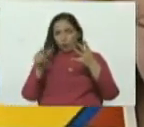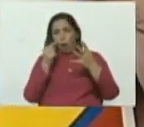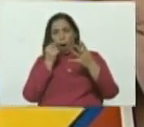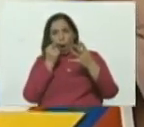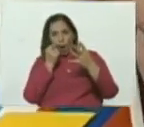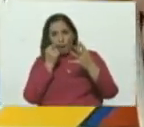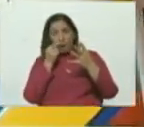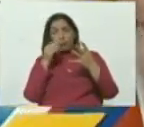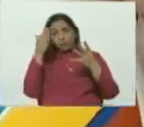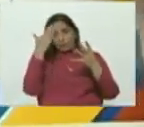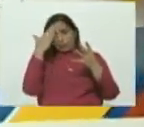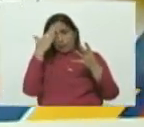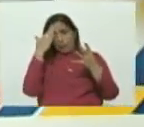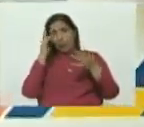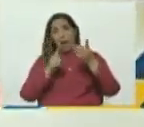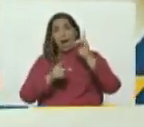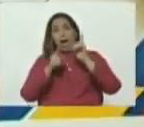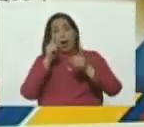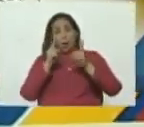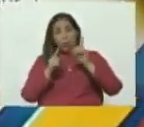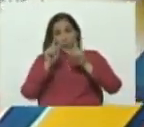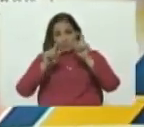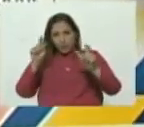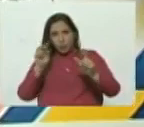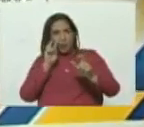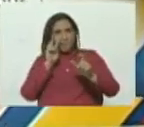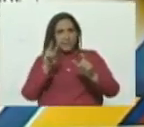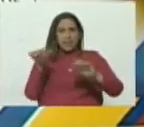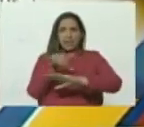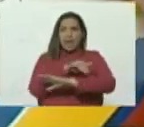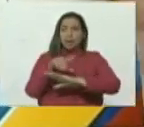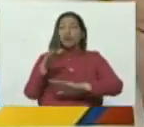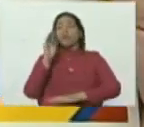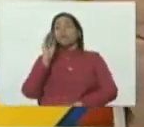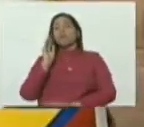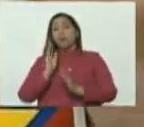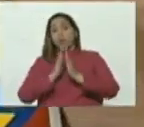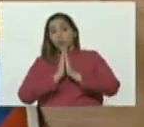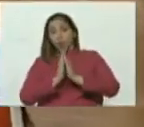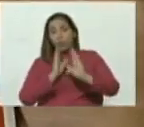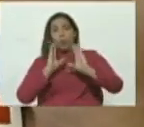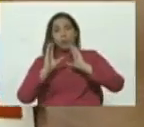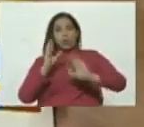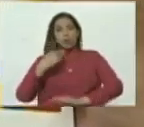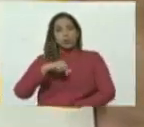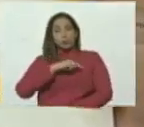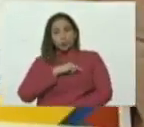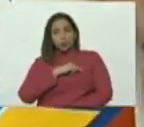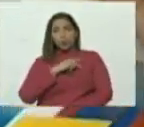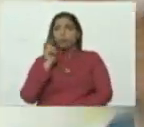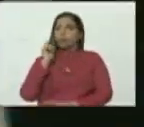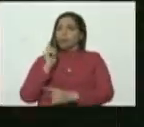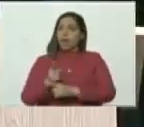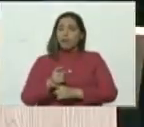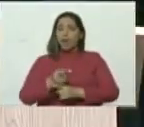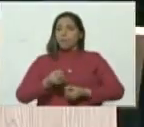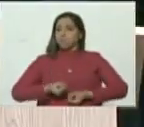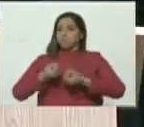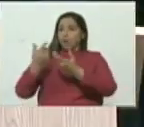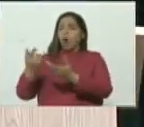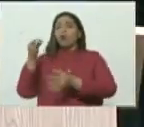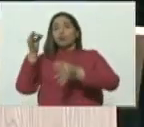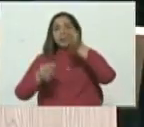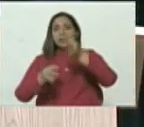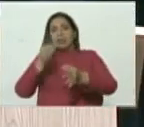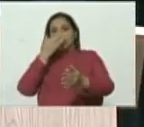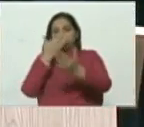sabe de este elemento de altísima peligrosidad, comuníquese con nosotros porque merece rendir cuentas ante la justicia venezolana.